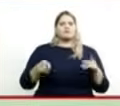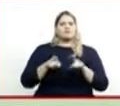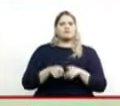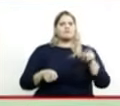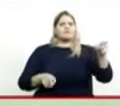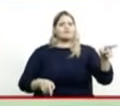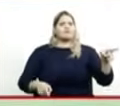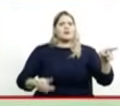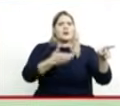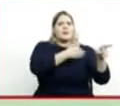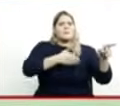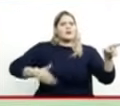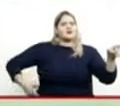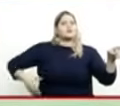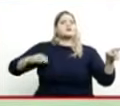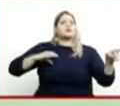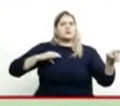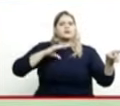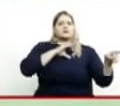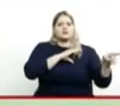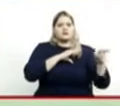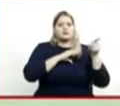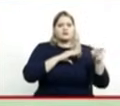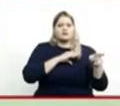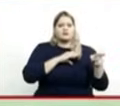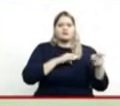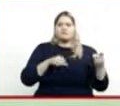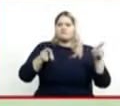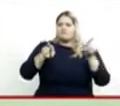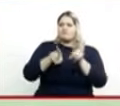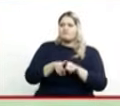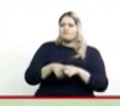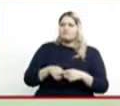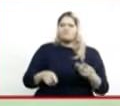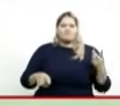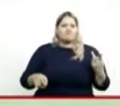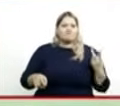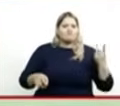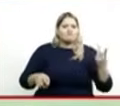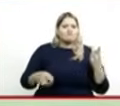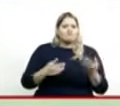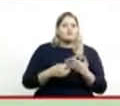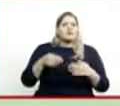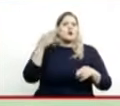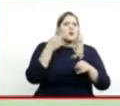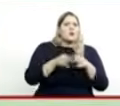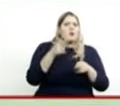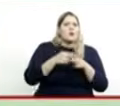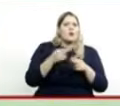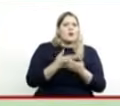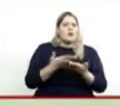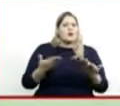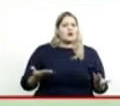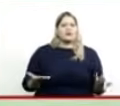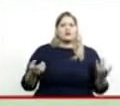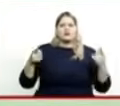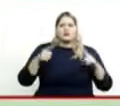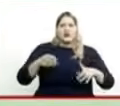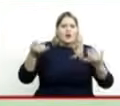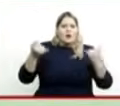Congreso Nacional, Luis Redondo, y movilizarnos en las próximas semanas ante las amenazas